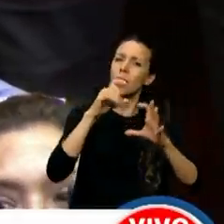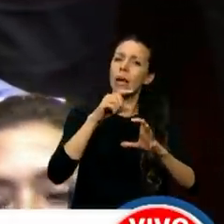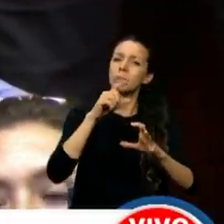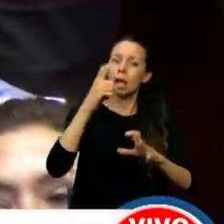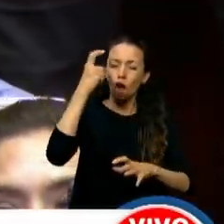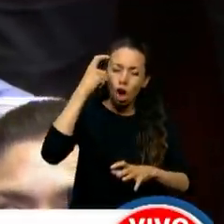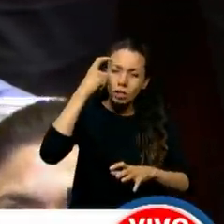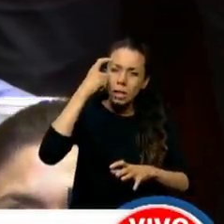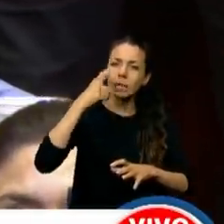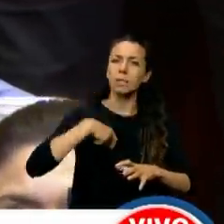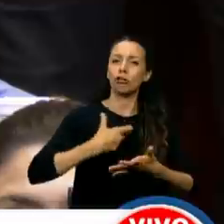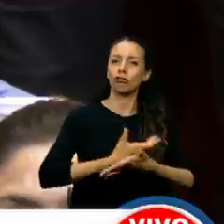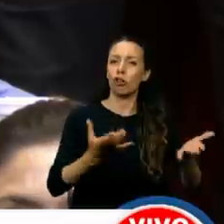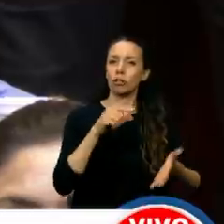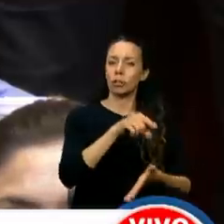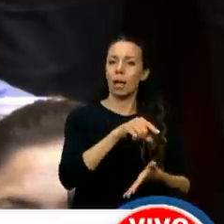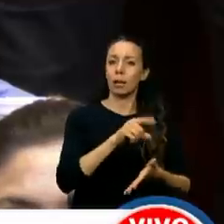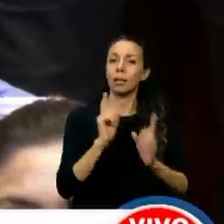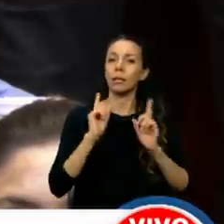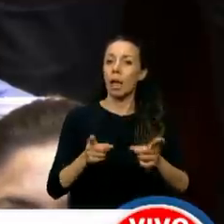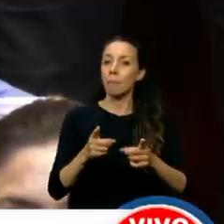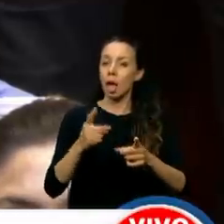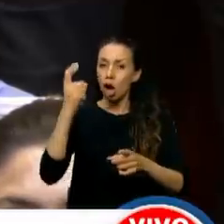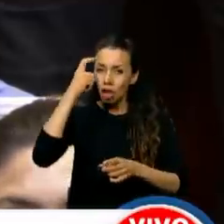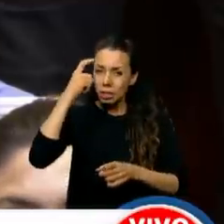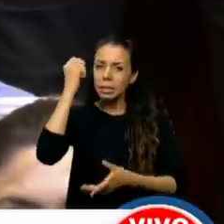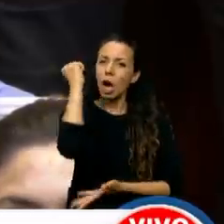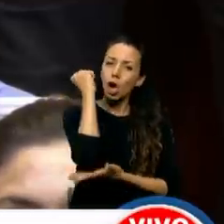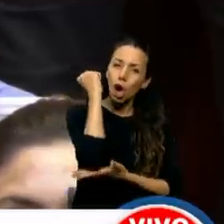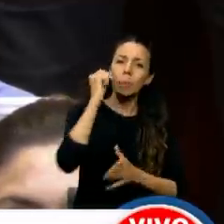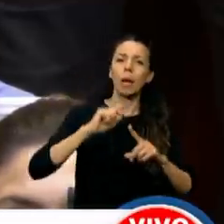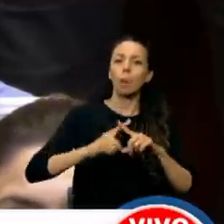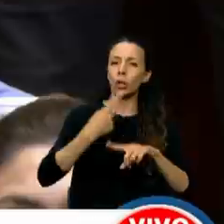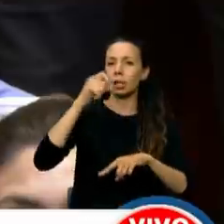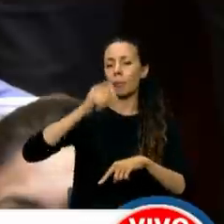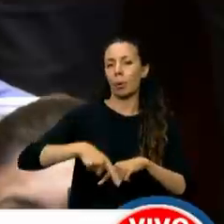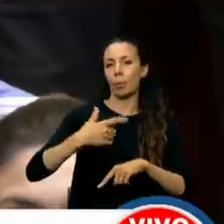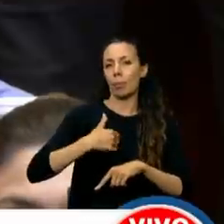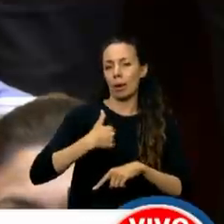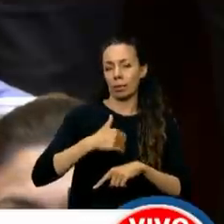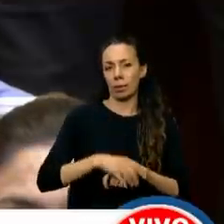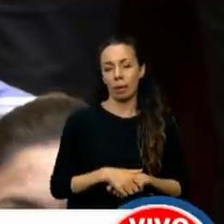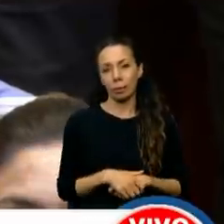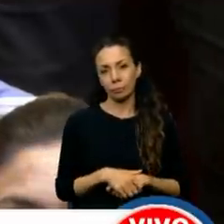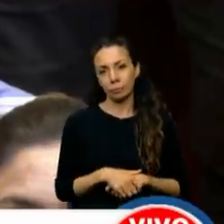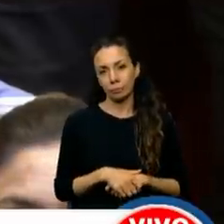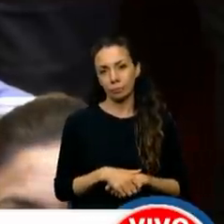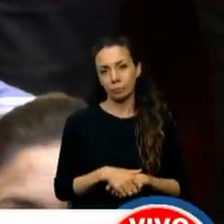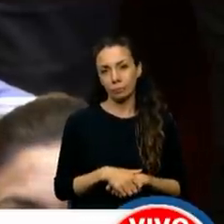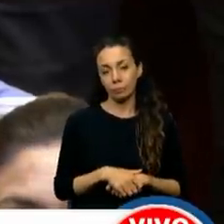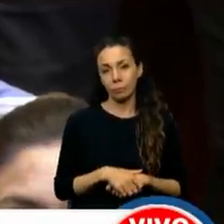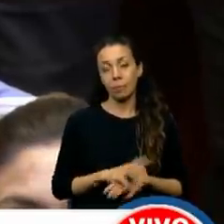conciencia económica y la realidad política y también de nuestro país pero yo quisiera en este